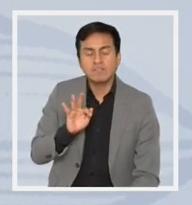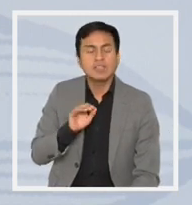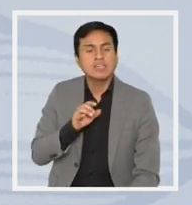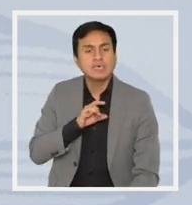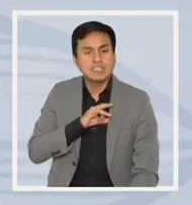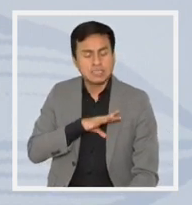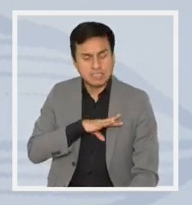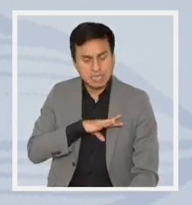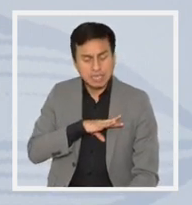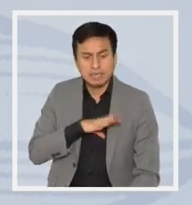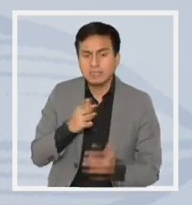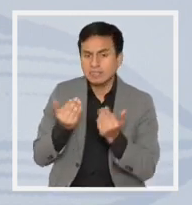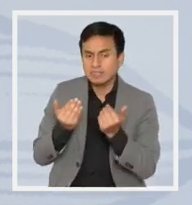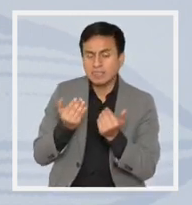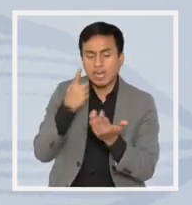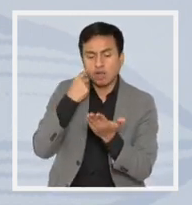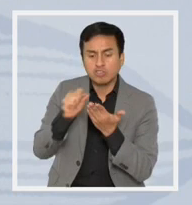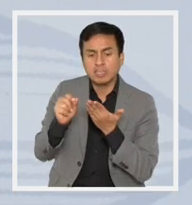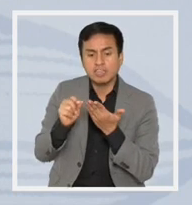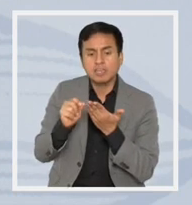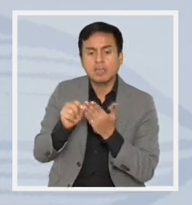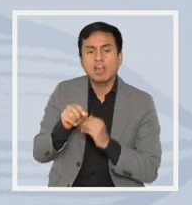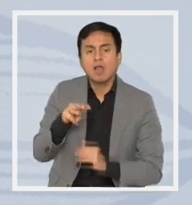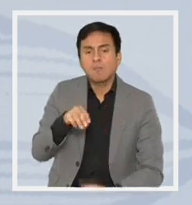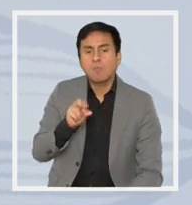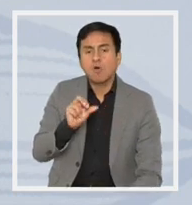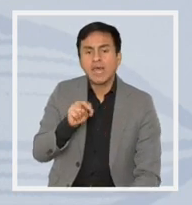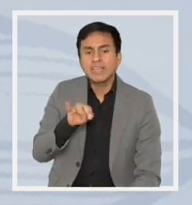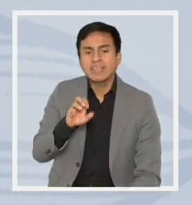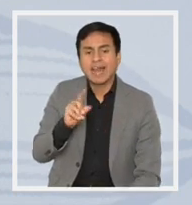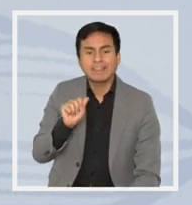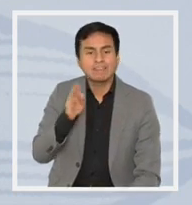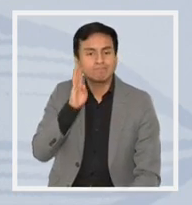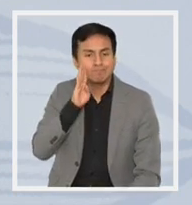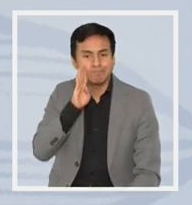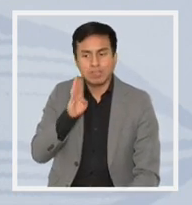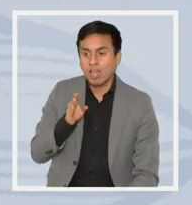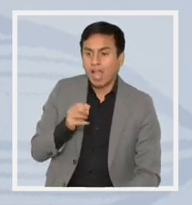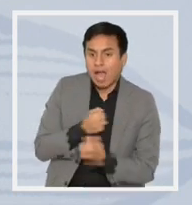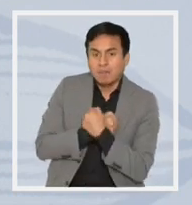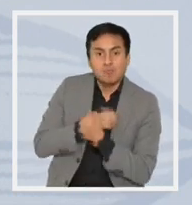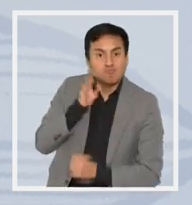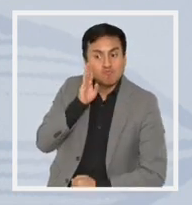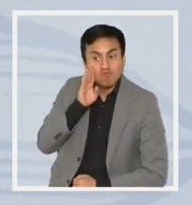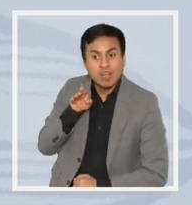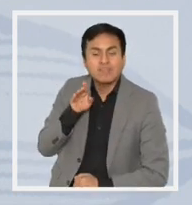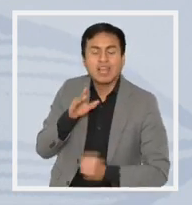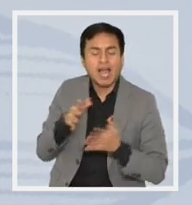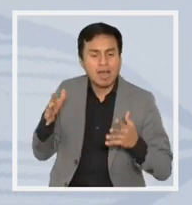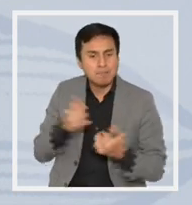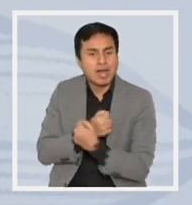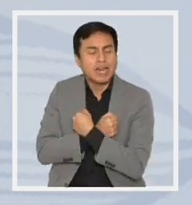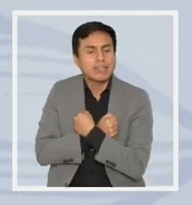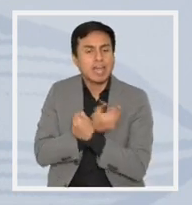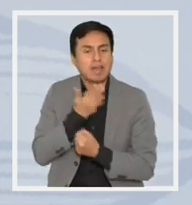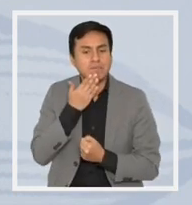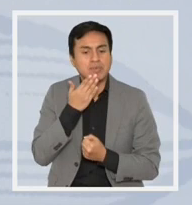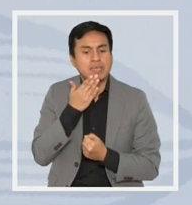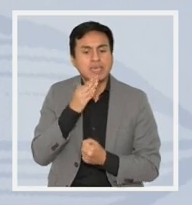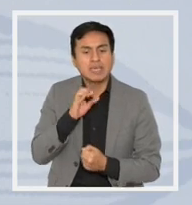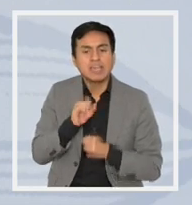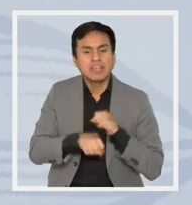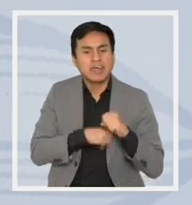Chile necesita reconocer su morenidad. Y solo amando esa morenidad podrá abrazar y amar también su